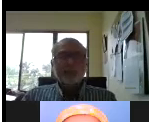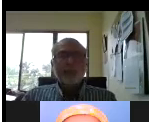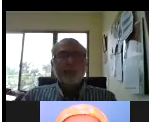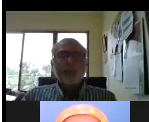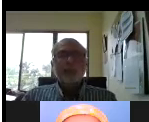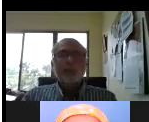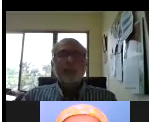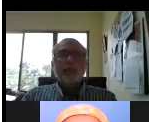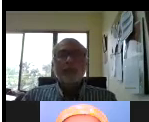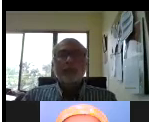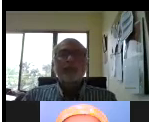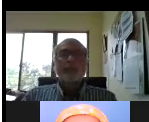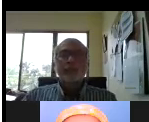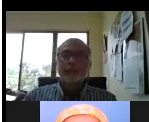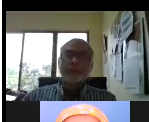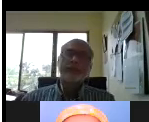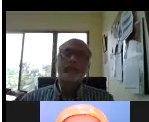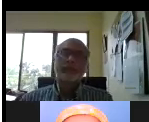Borinquen.